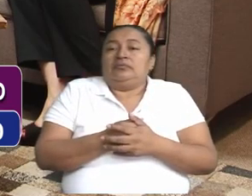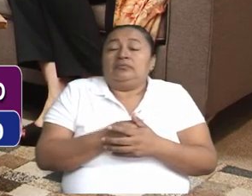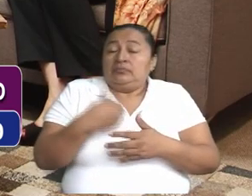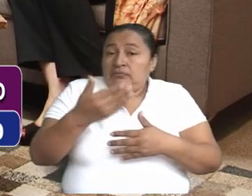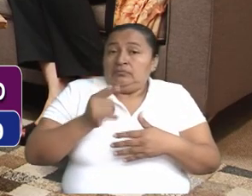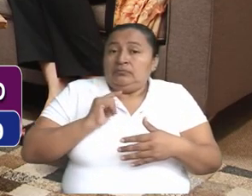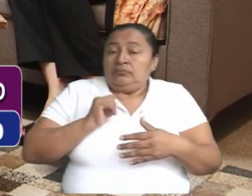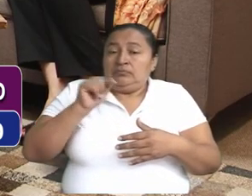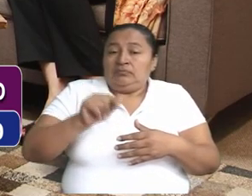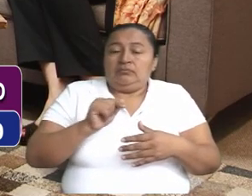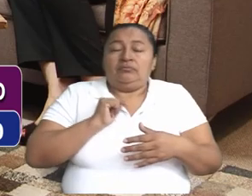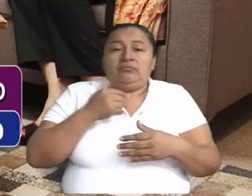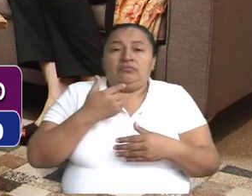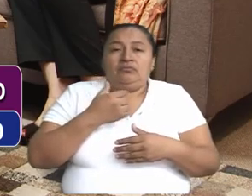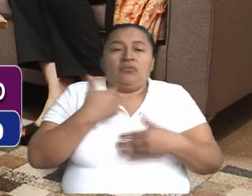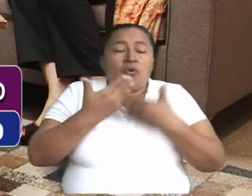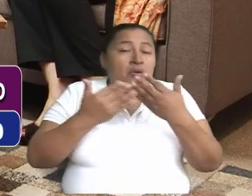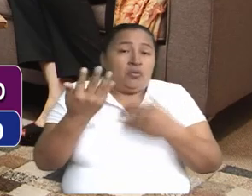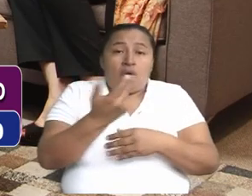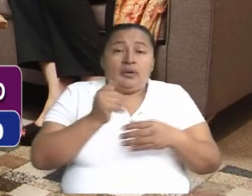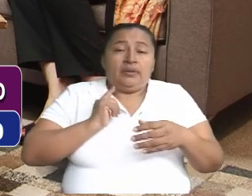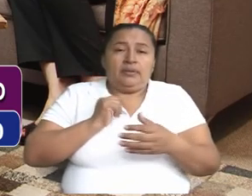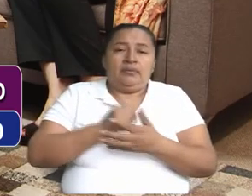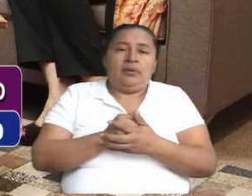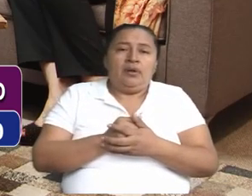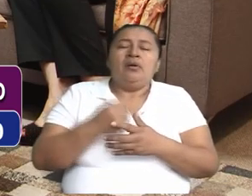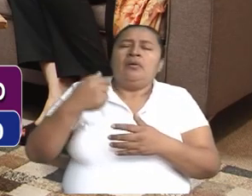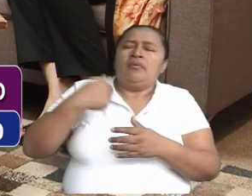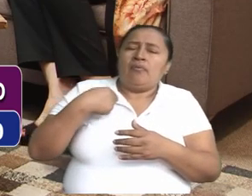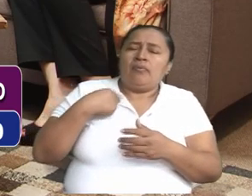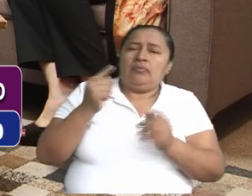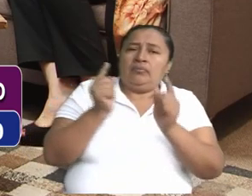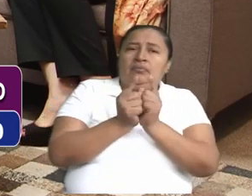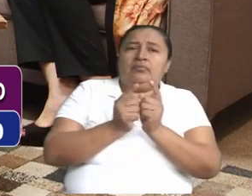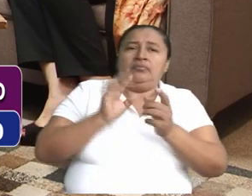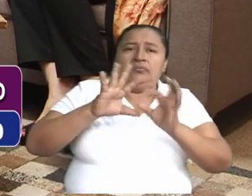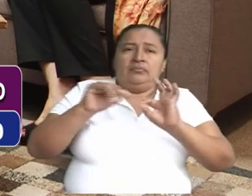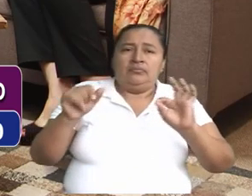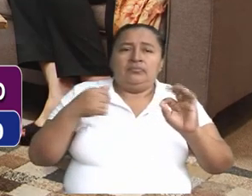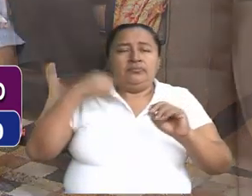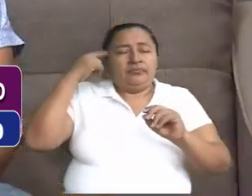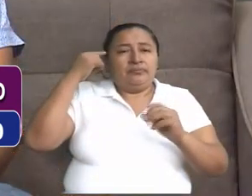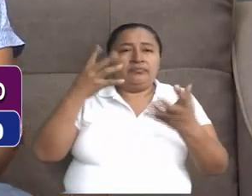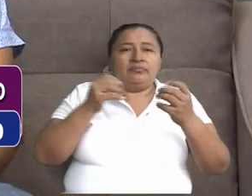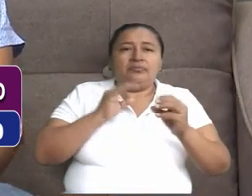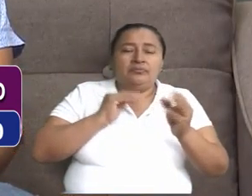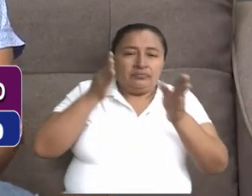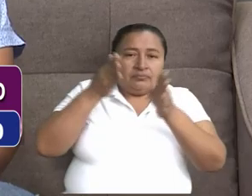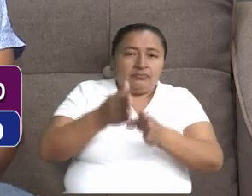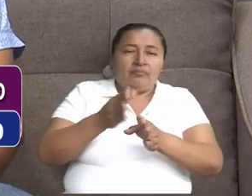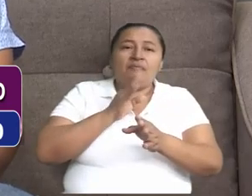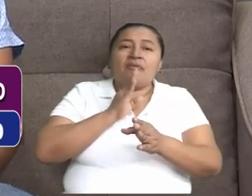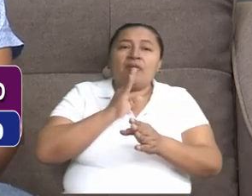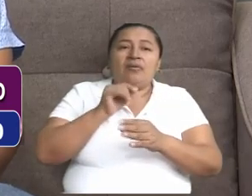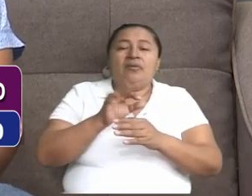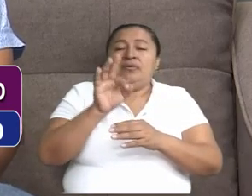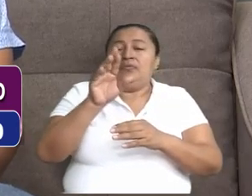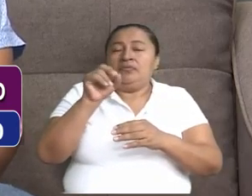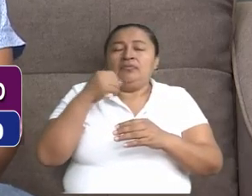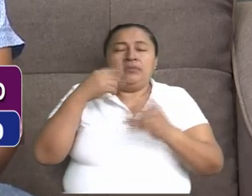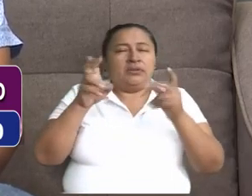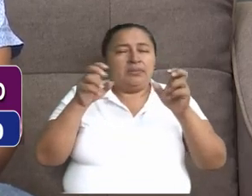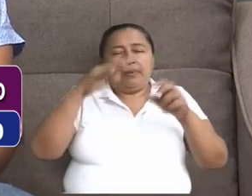no la tiene toda. Y yo me quedo con esa frase y no quisiera ubicar la conversación estrictamente al contexto